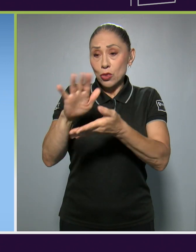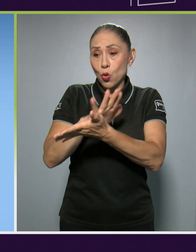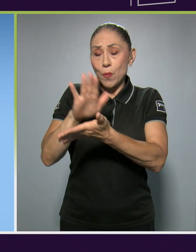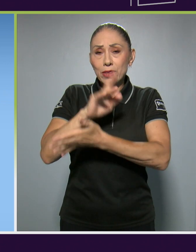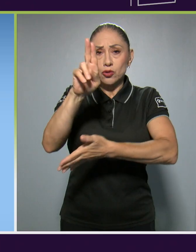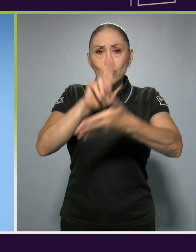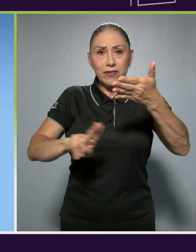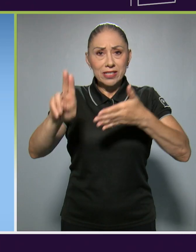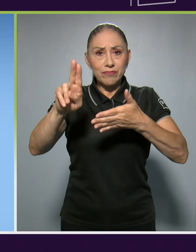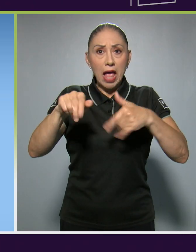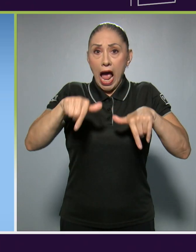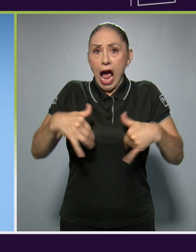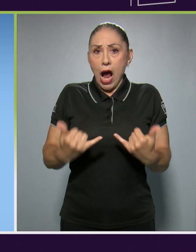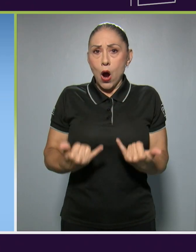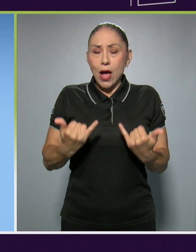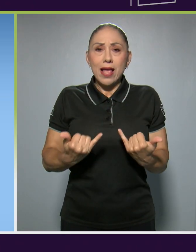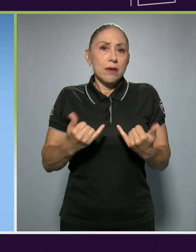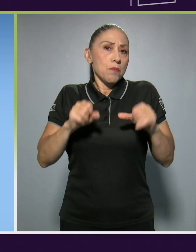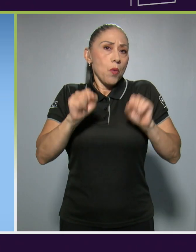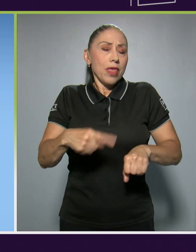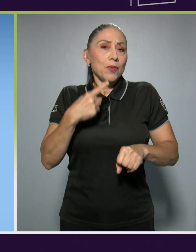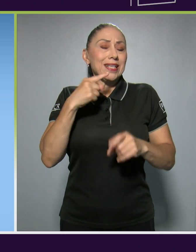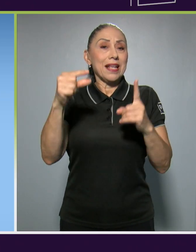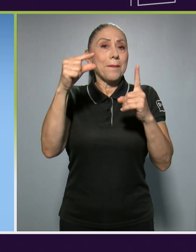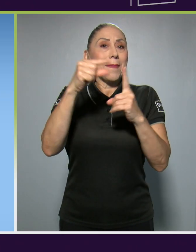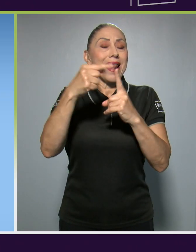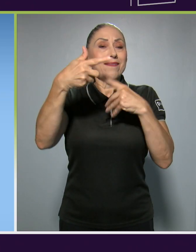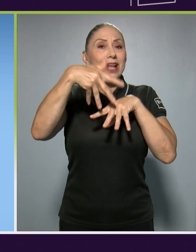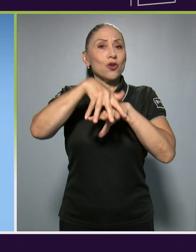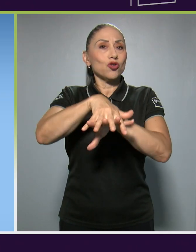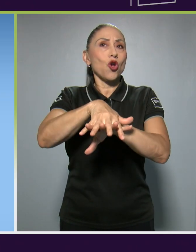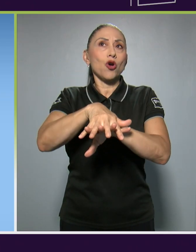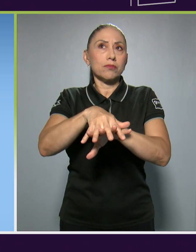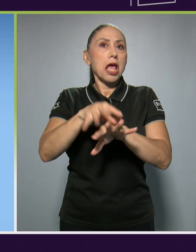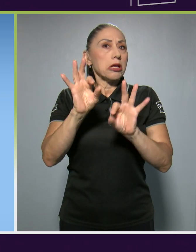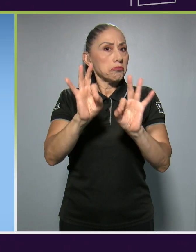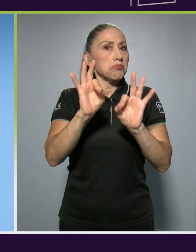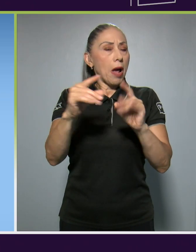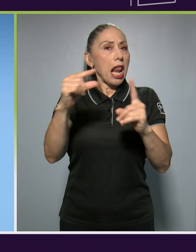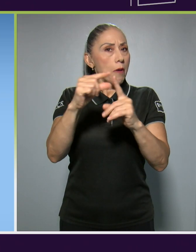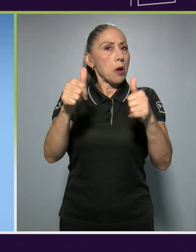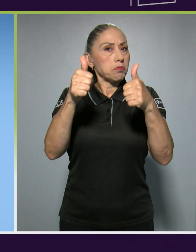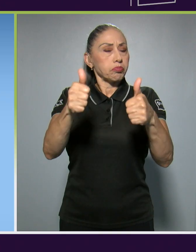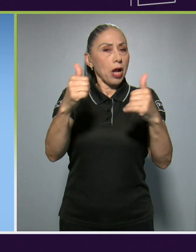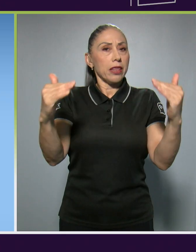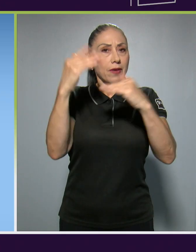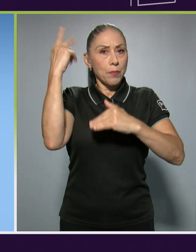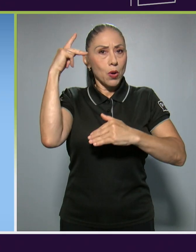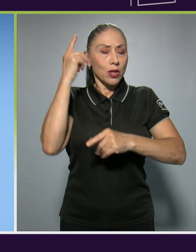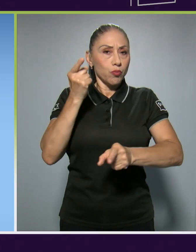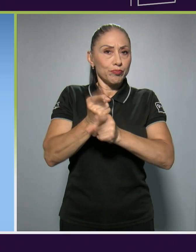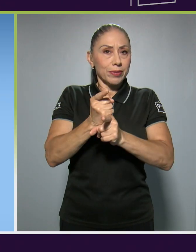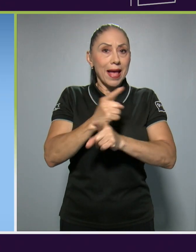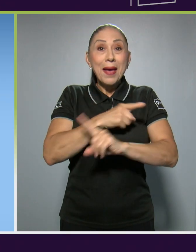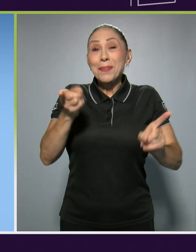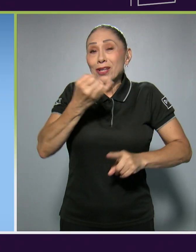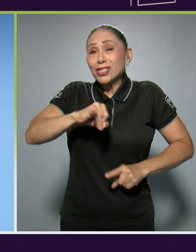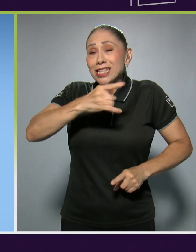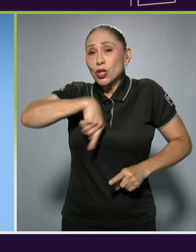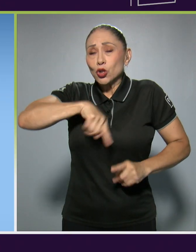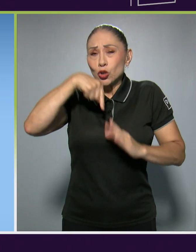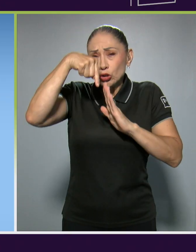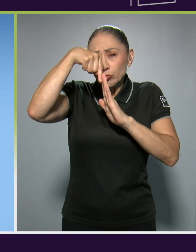que la palabra inclusión es incluso políticamente correcto. Sin embargo, cuando ya nos vamos a ver qué es lo que realmente